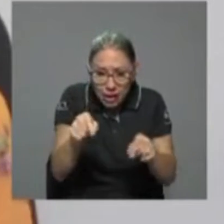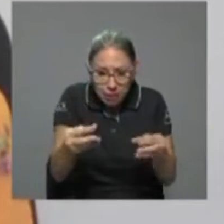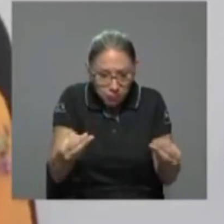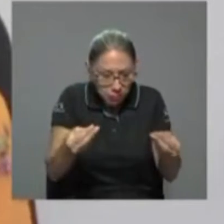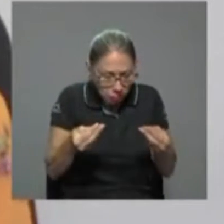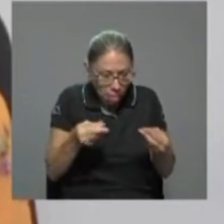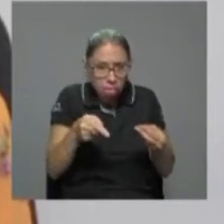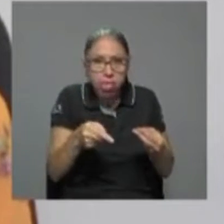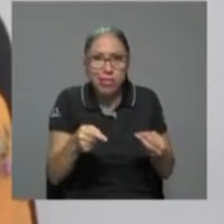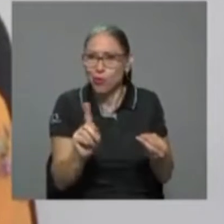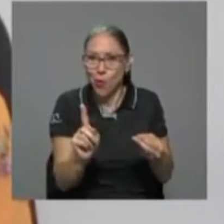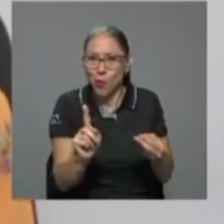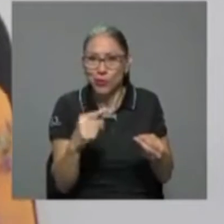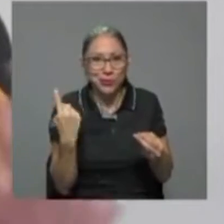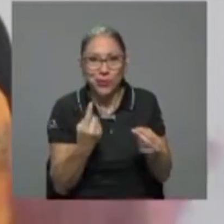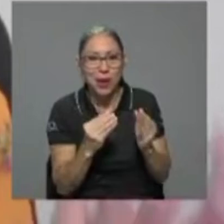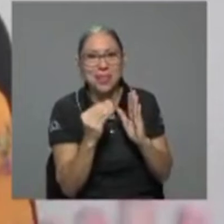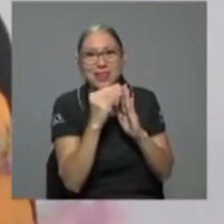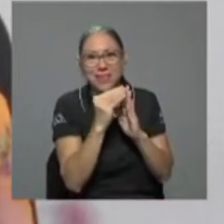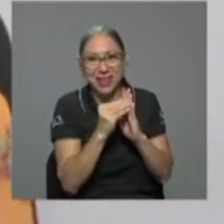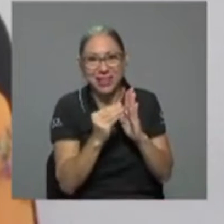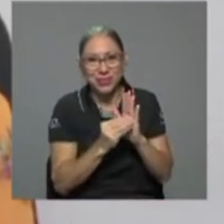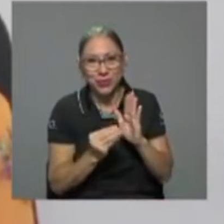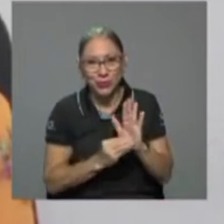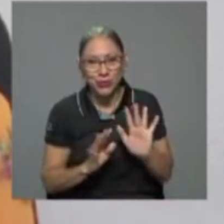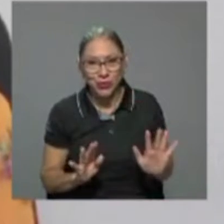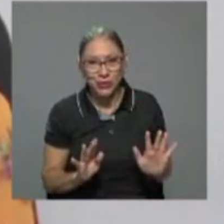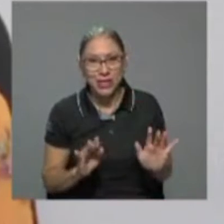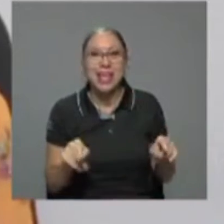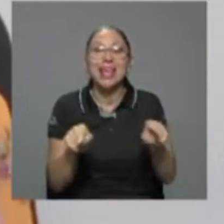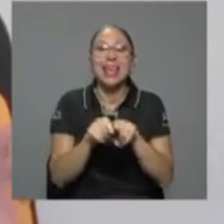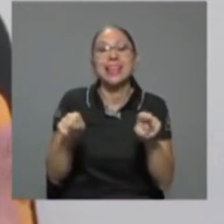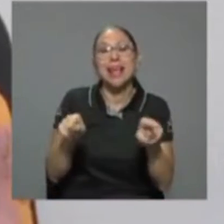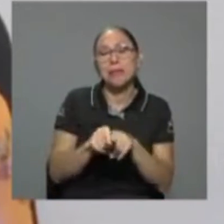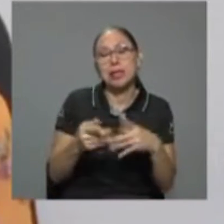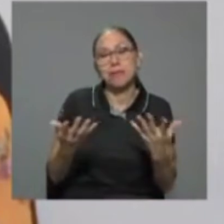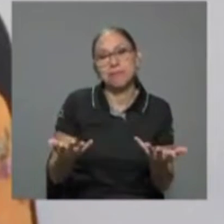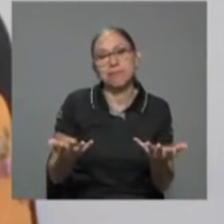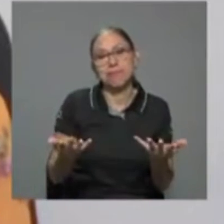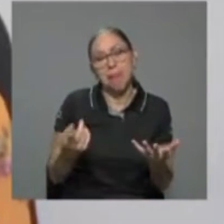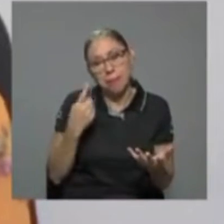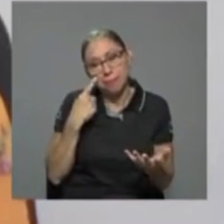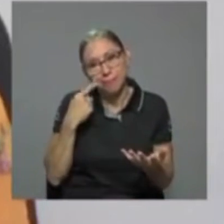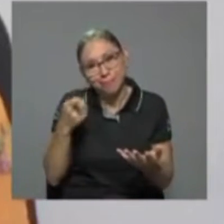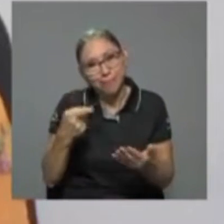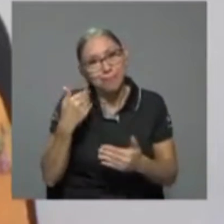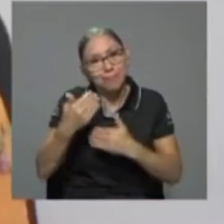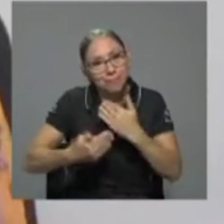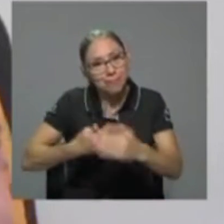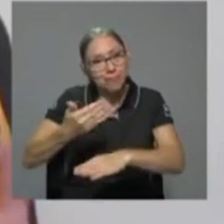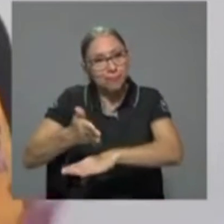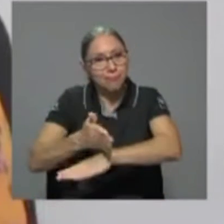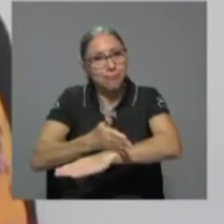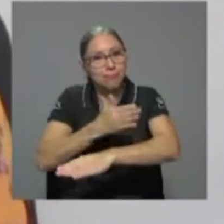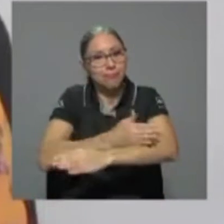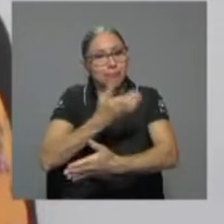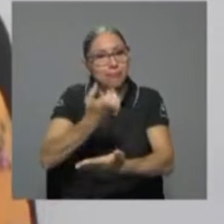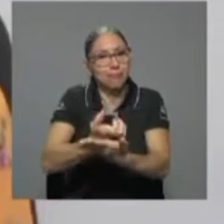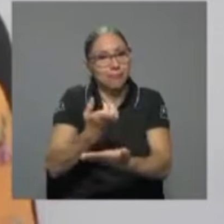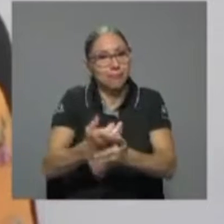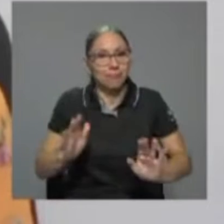más registros. Y también la innegable recuperación económica. Entonces, todo esto